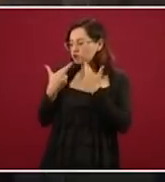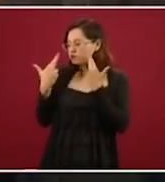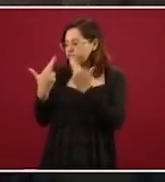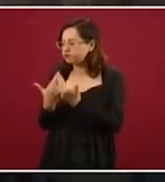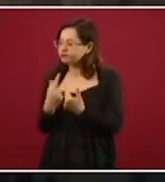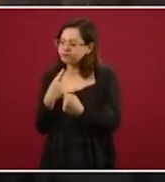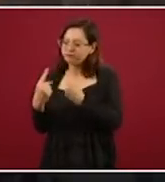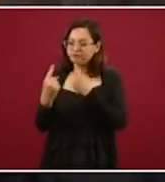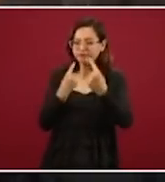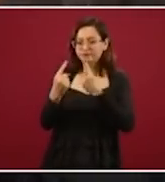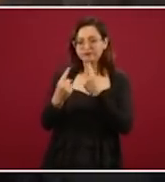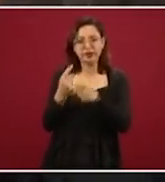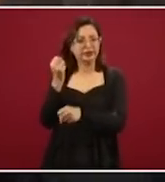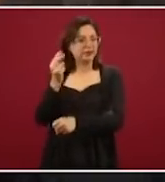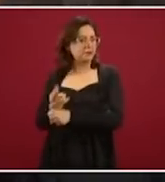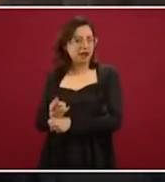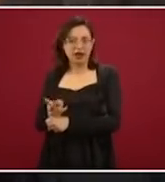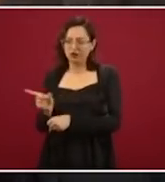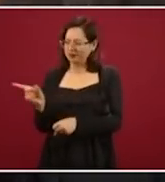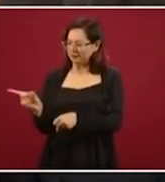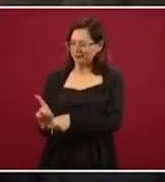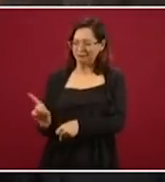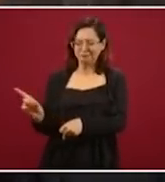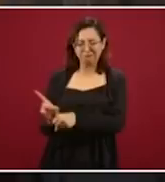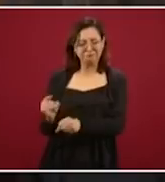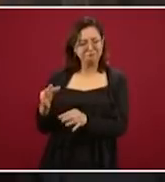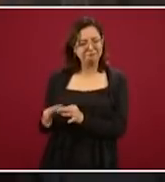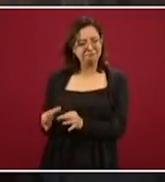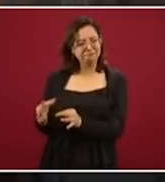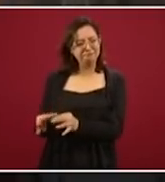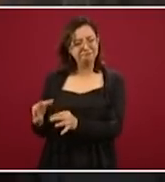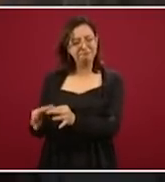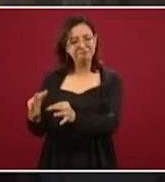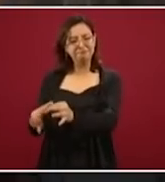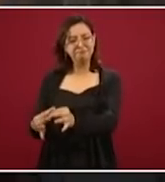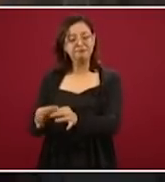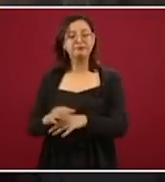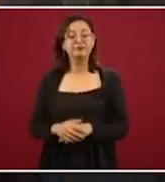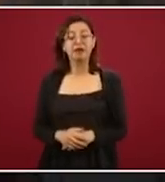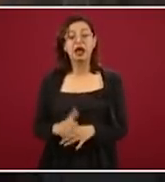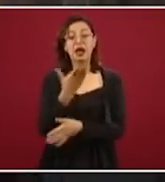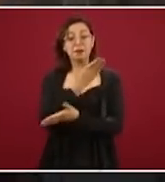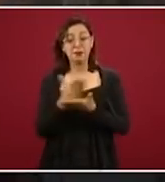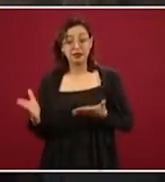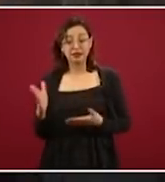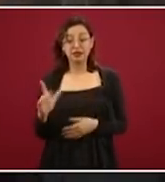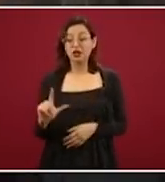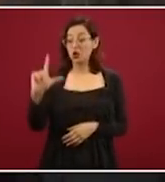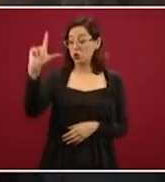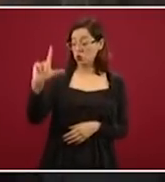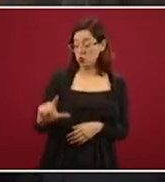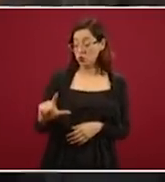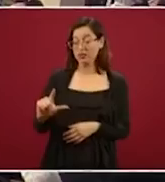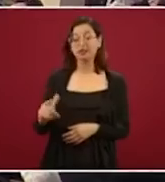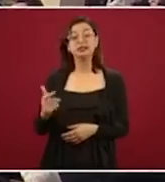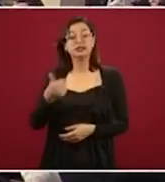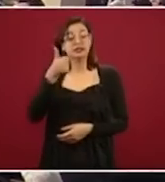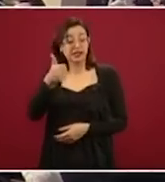desde muy temprano, y todos los lunes a las